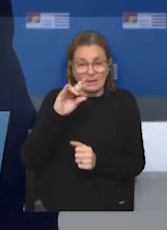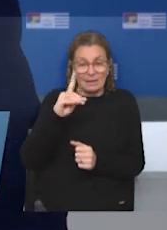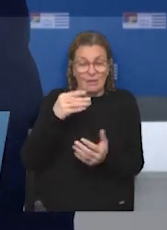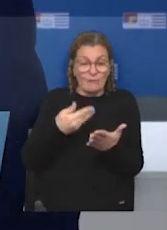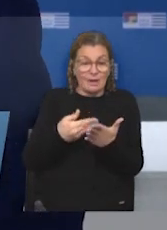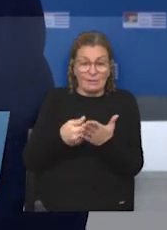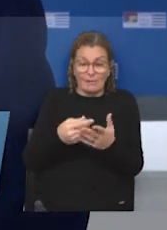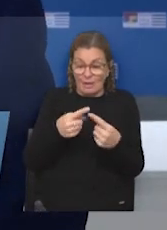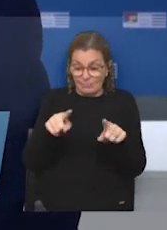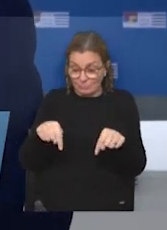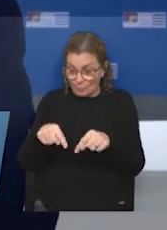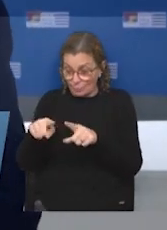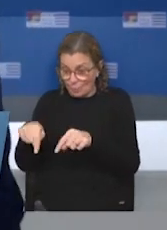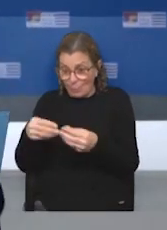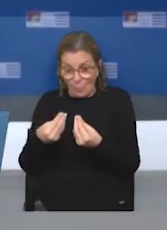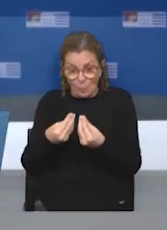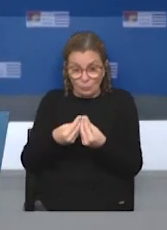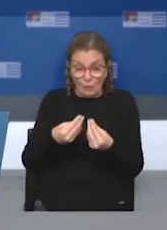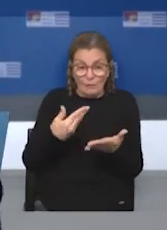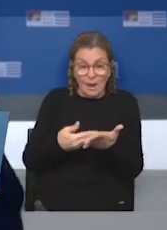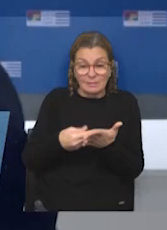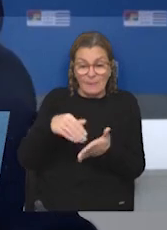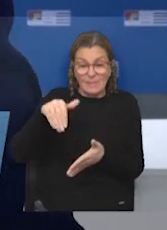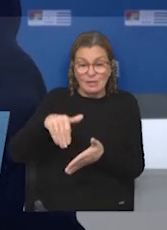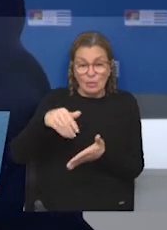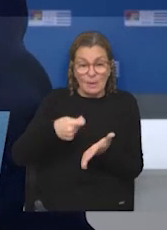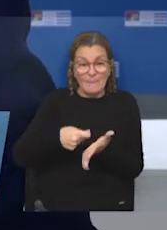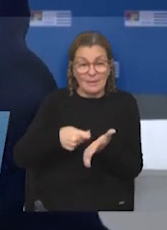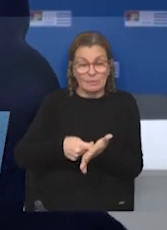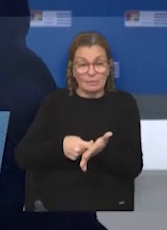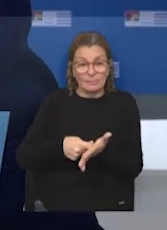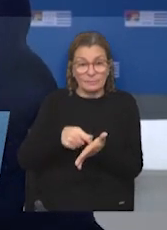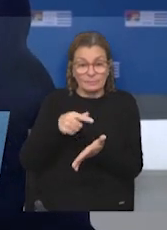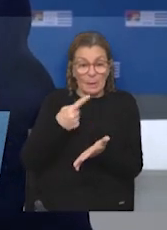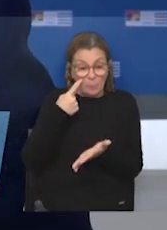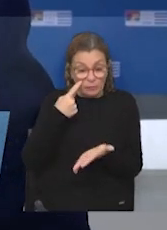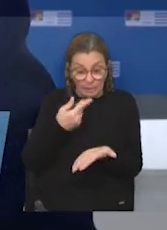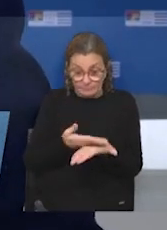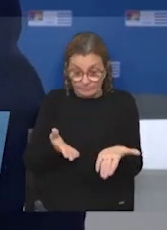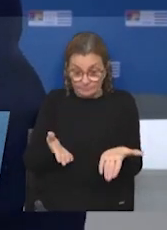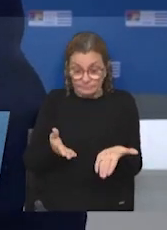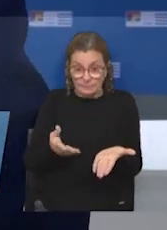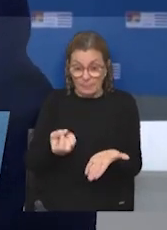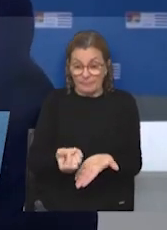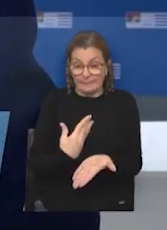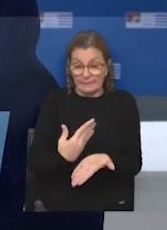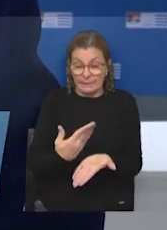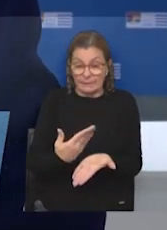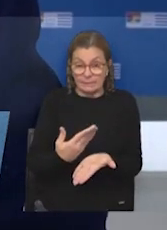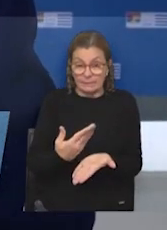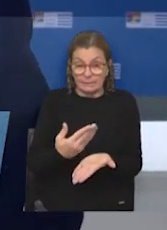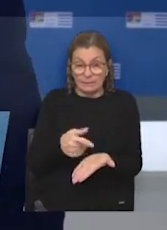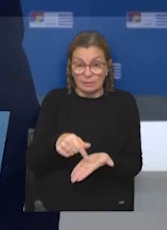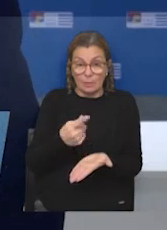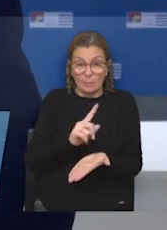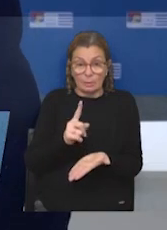faltaban comprobantes por varias decenas de millones de pesos bueno si hay comprobantes del retol se lo tendrán que enviar a Patricia Madrid y